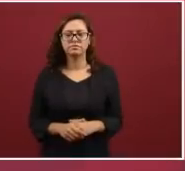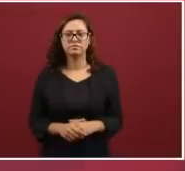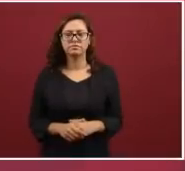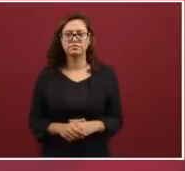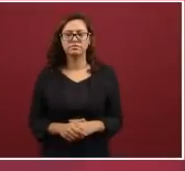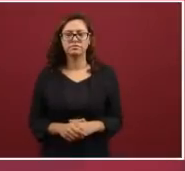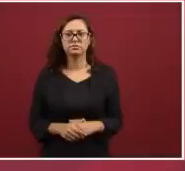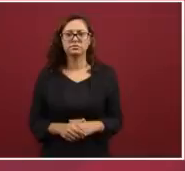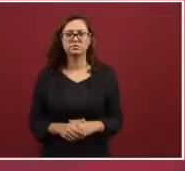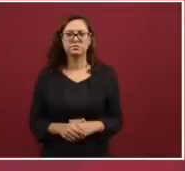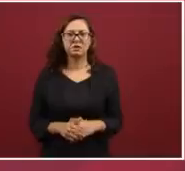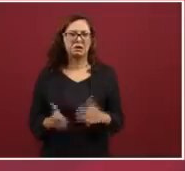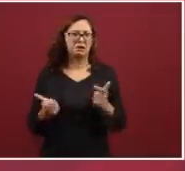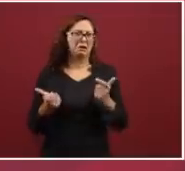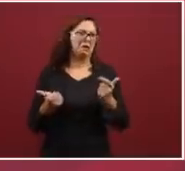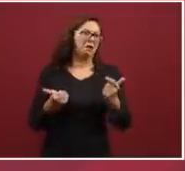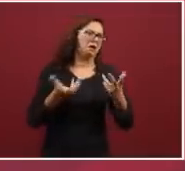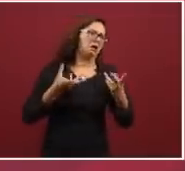costo, no hay derroche,